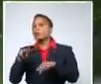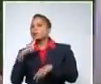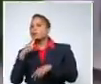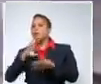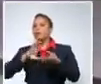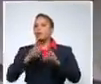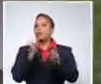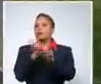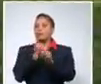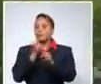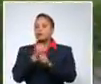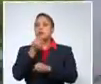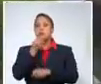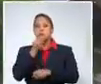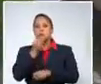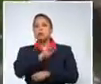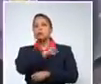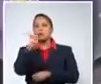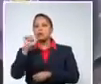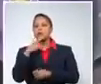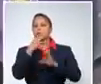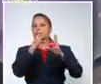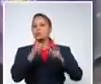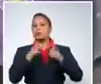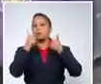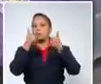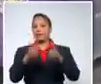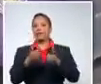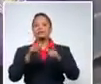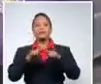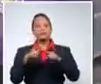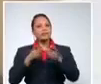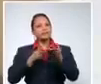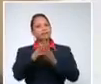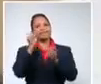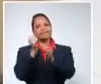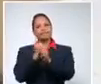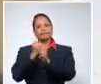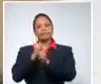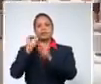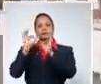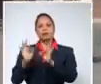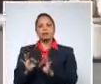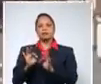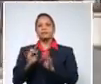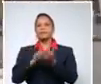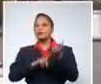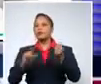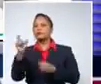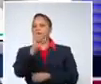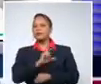pueden lograrse mejores resultados y en ese sentido se trabaja. En Camagüey, Yeter Palmero.